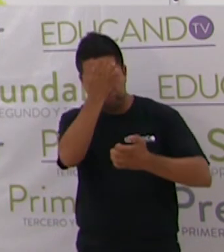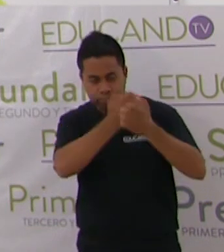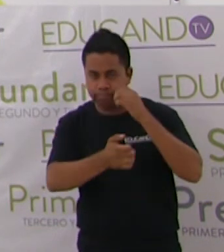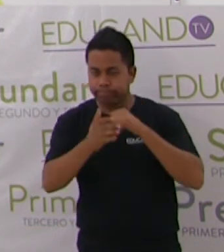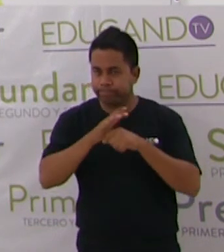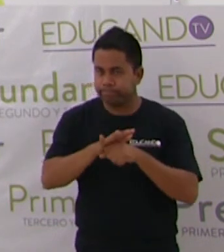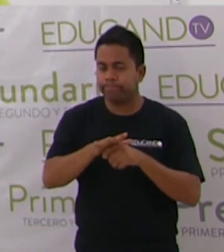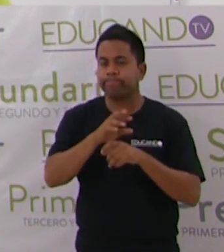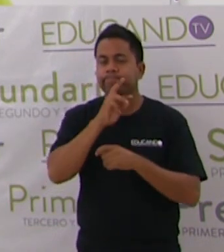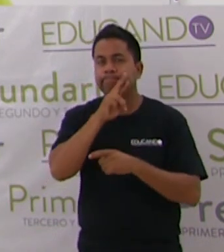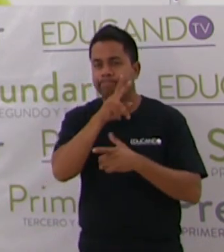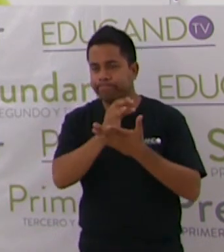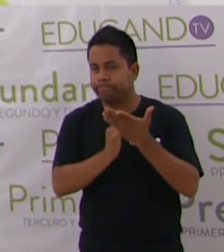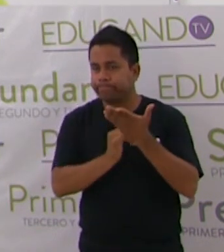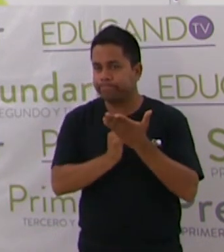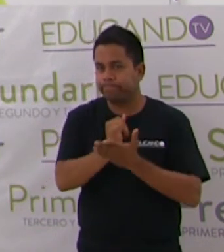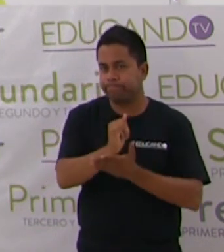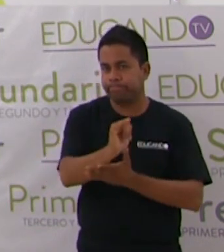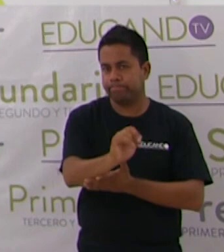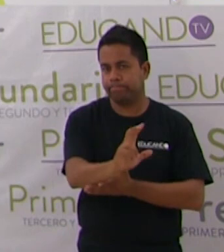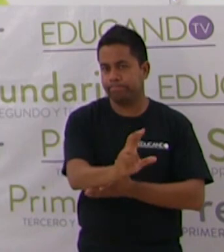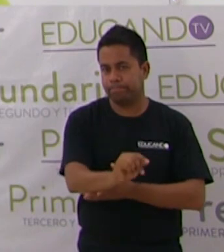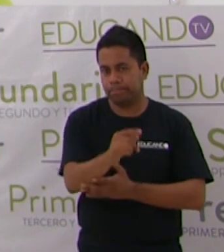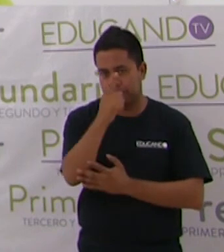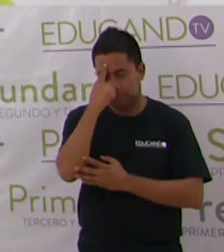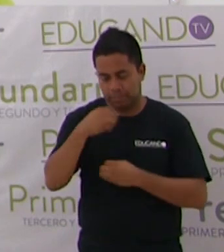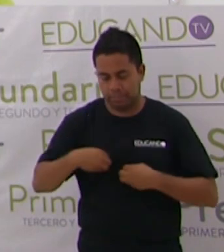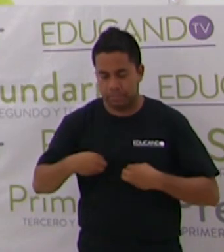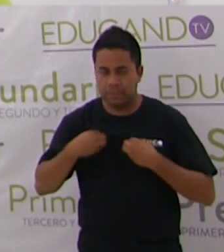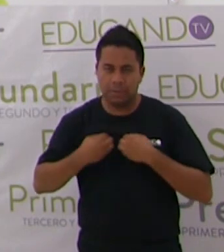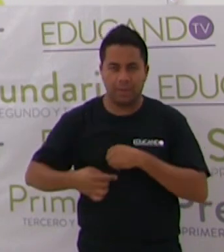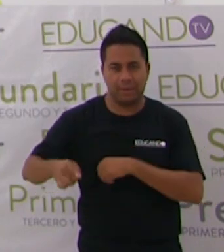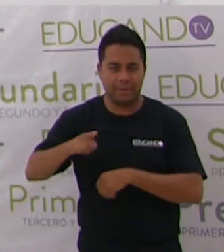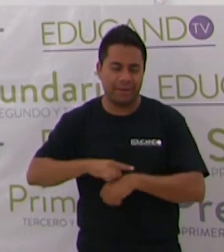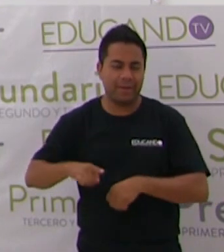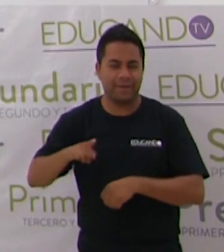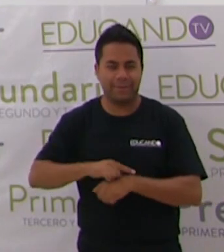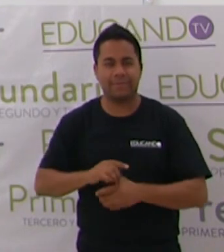y tomar las mejores decisiones para la vida cotidiana.